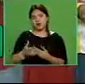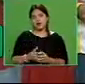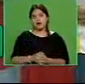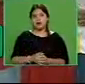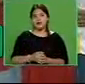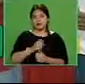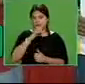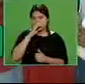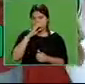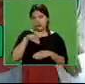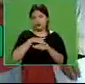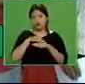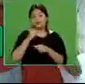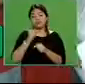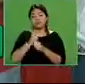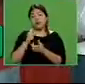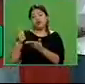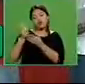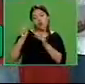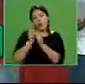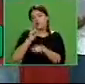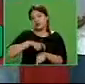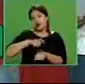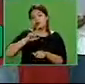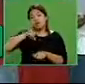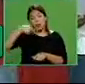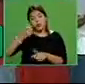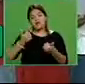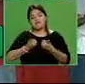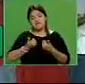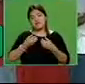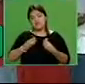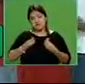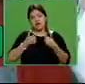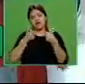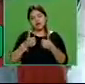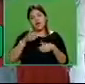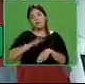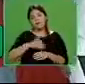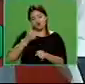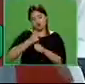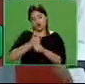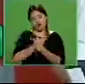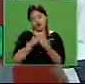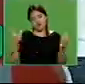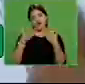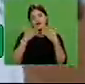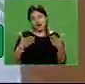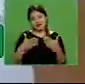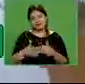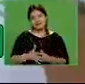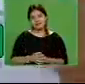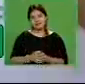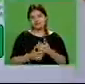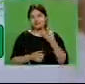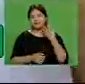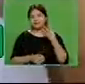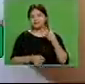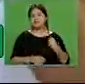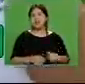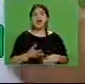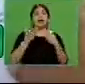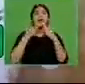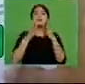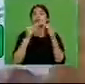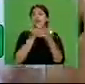y que esta sea una ayuda temporal para que luego tú vivas dignamente gracias a tu trabajo liberador. Muchas gracias, Valeria. A ustedes. Gracias a todos.